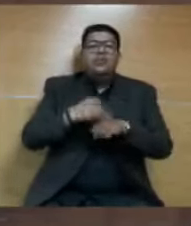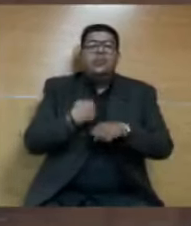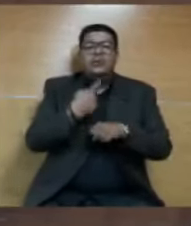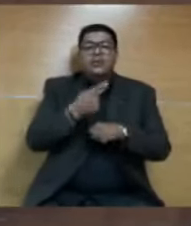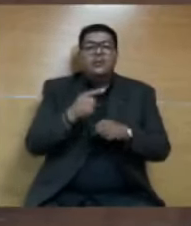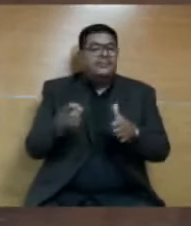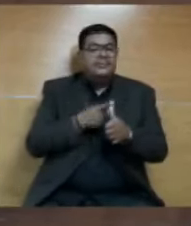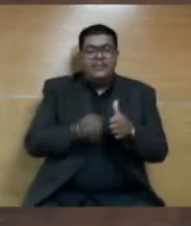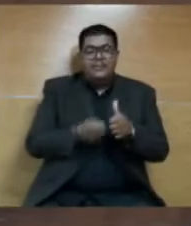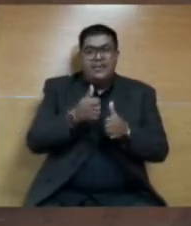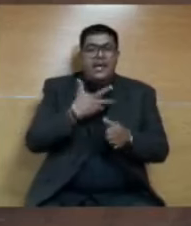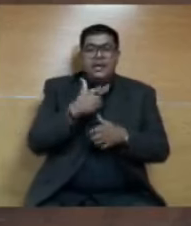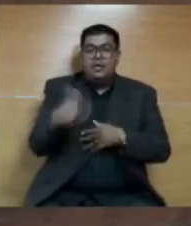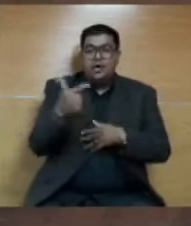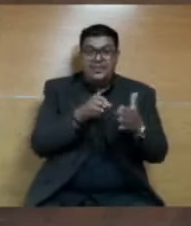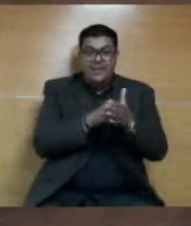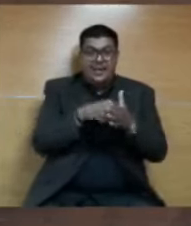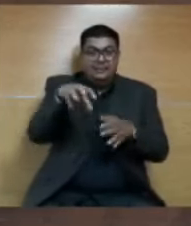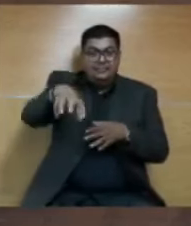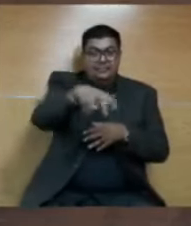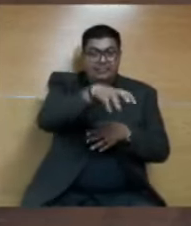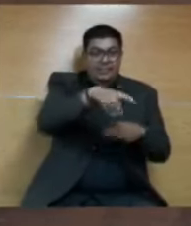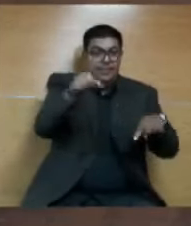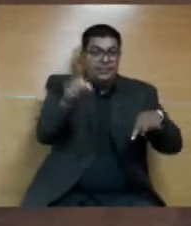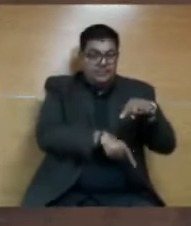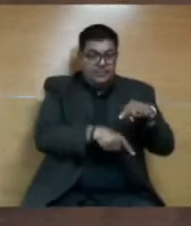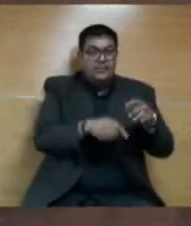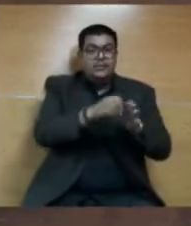primer lugar, en las 12 casillas que se dieron de baja en